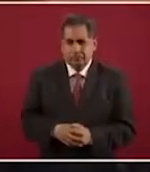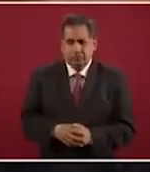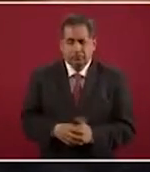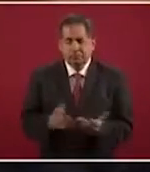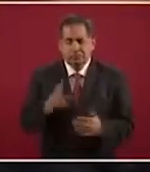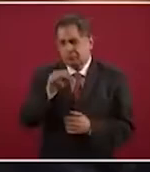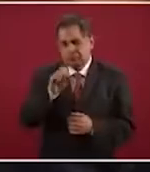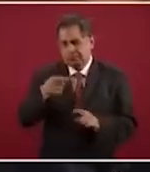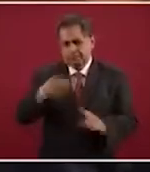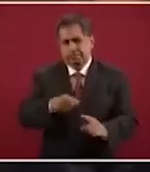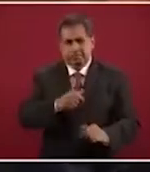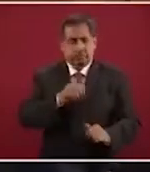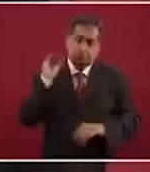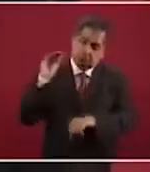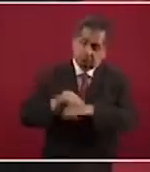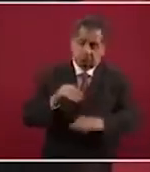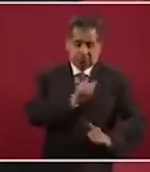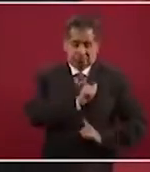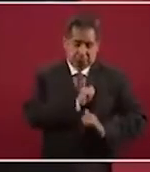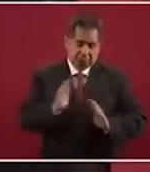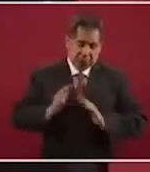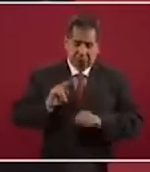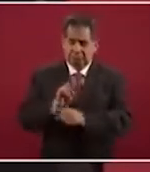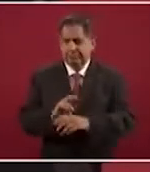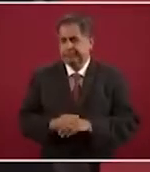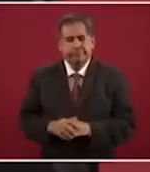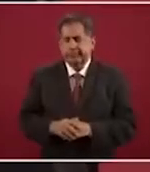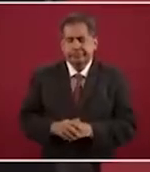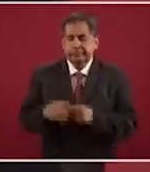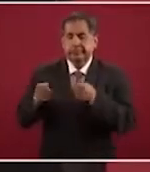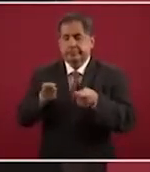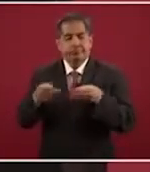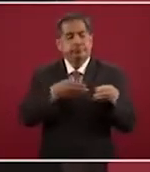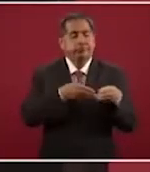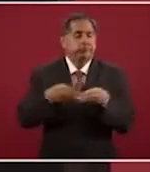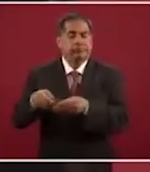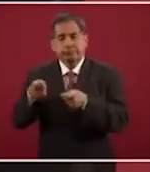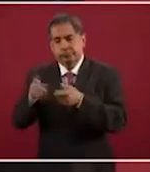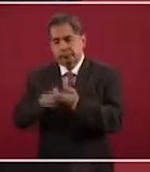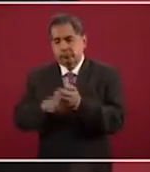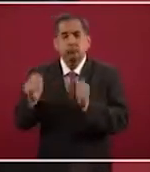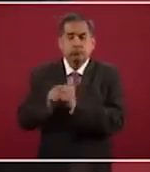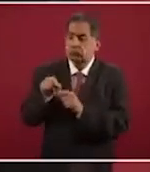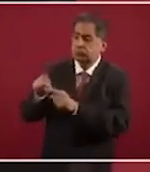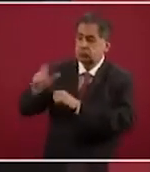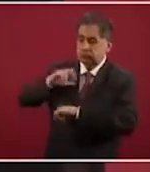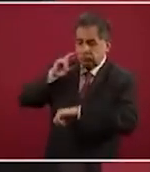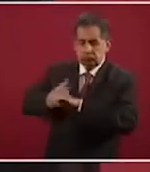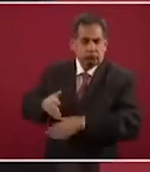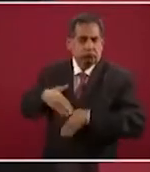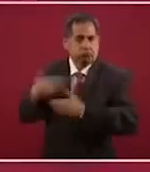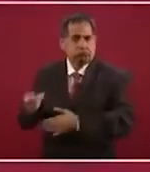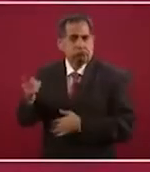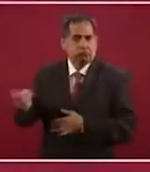Pues no es así, es control de los puertos con una institución que le tenemos